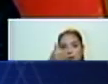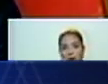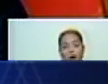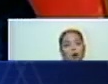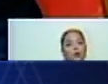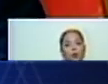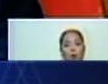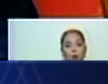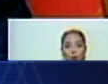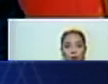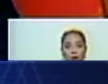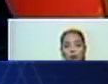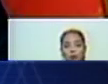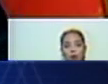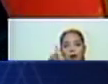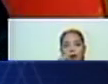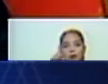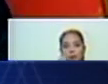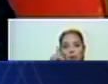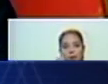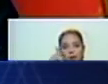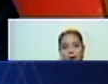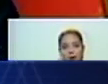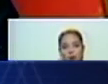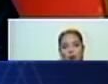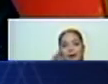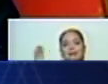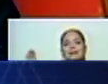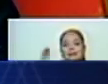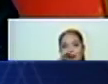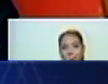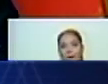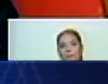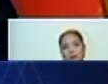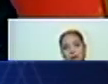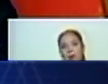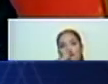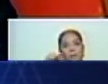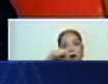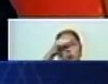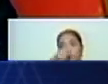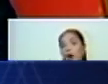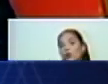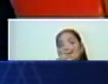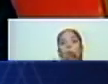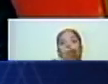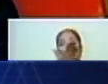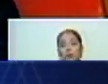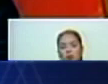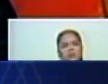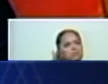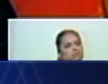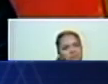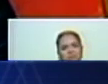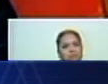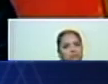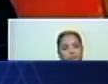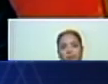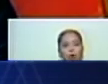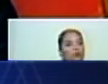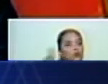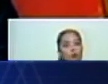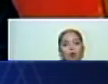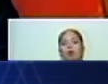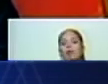Gobierno de la Comunidad de Estados Latinoamericanos y Caribeños, la CELAC, que el presidente Nicolás Maduro ha propuesto, para que allí se digan